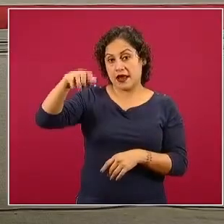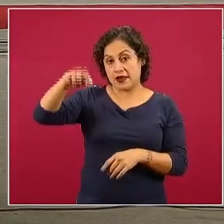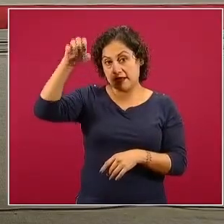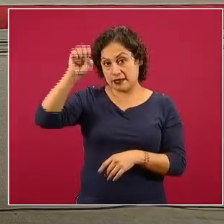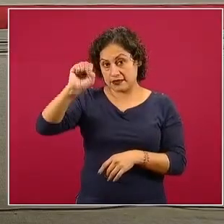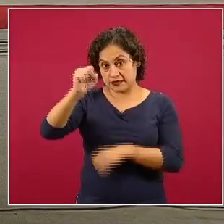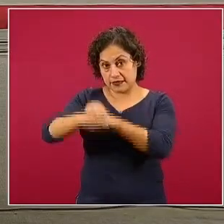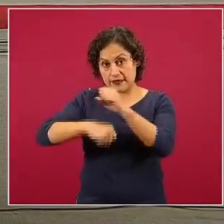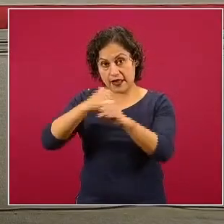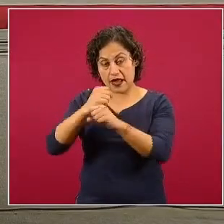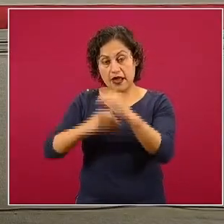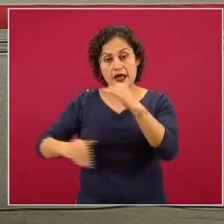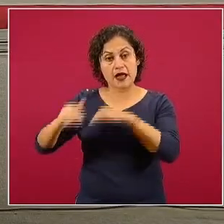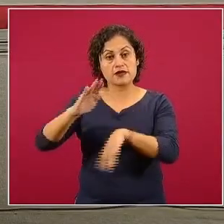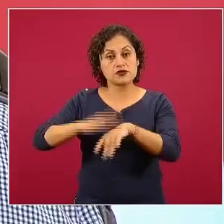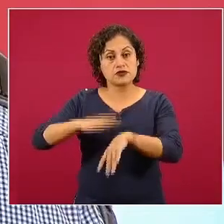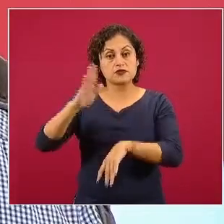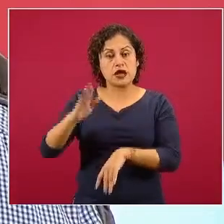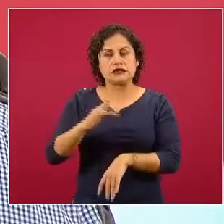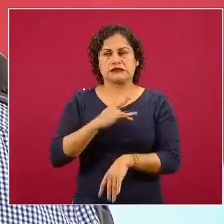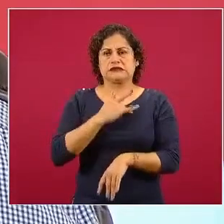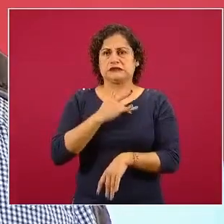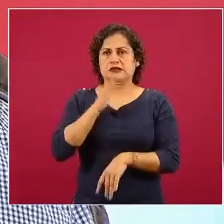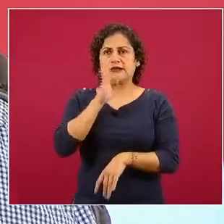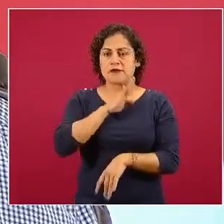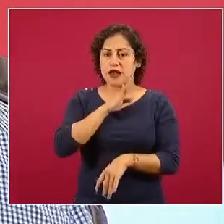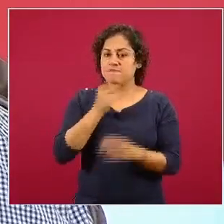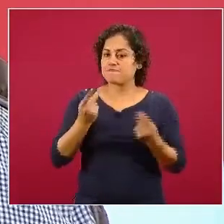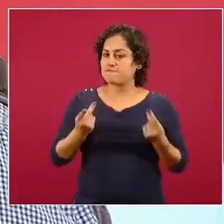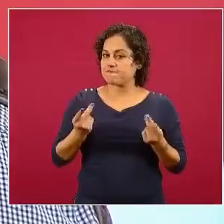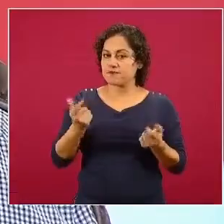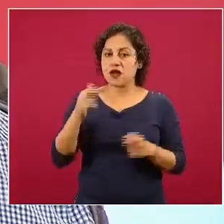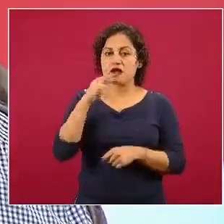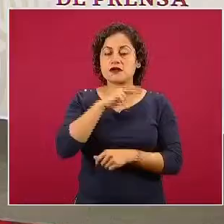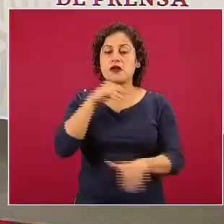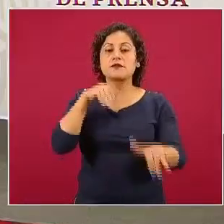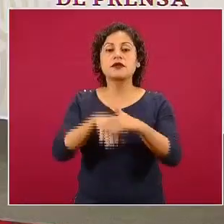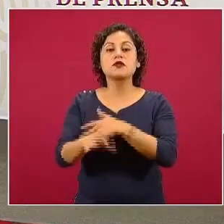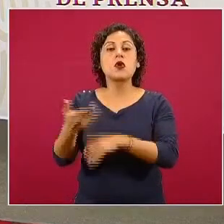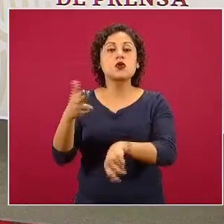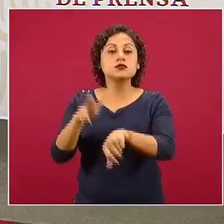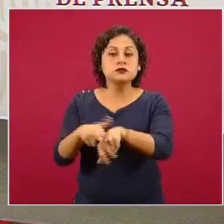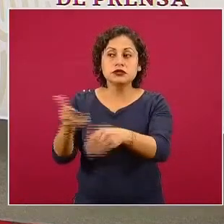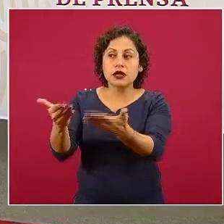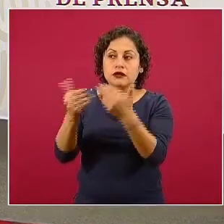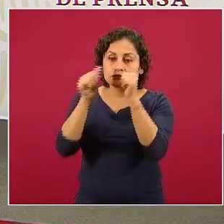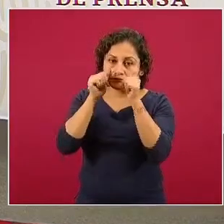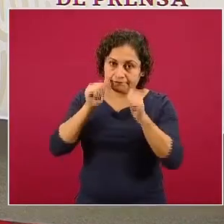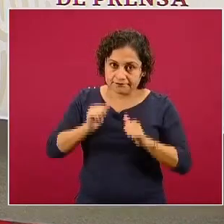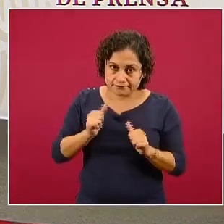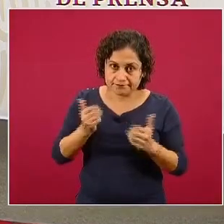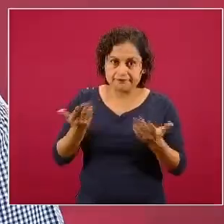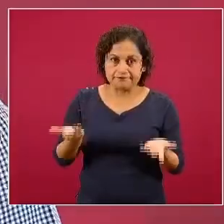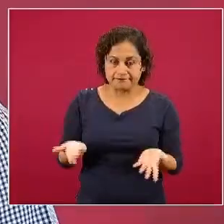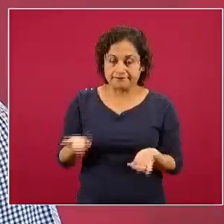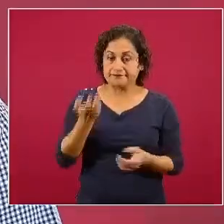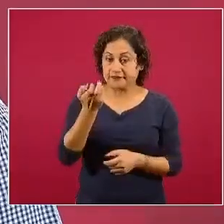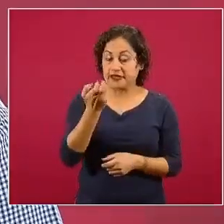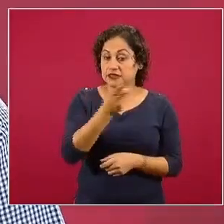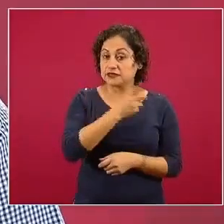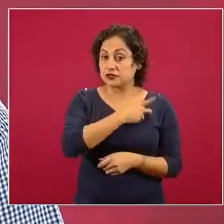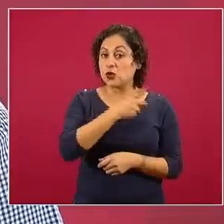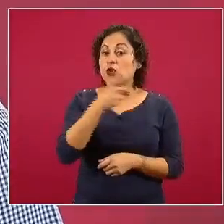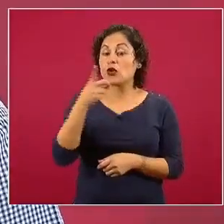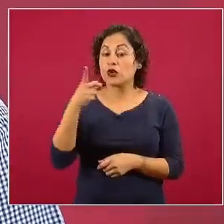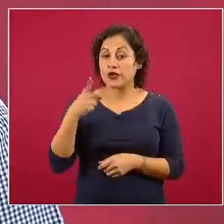años, inicia con signos y síntomas, debe de acudir lo antes posible a demandar atención médica. O sea, debe de hacerlo